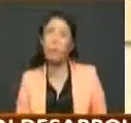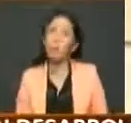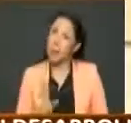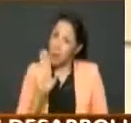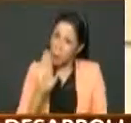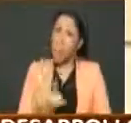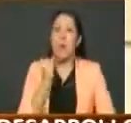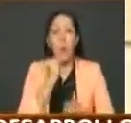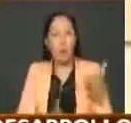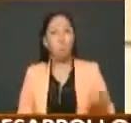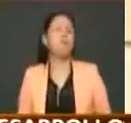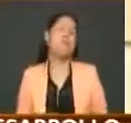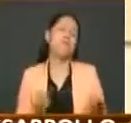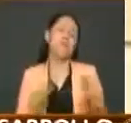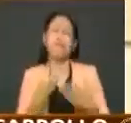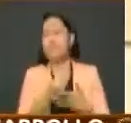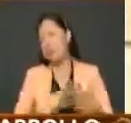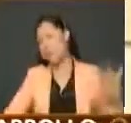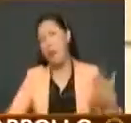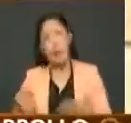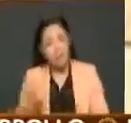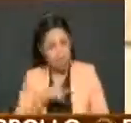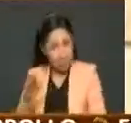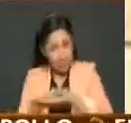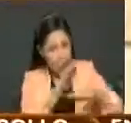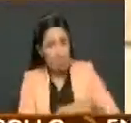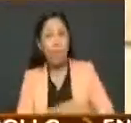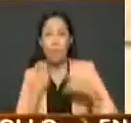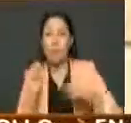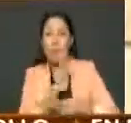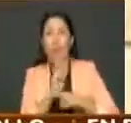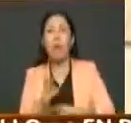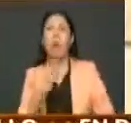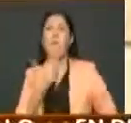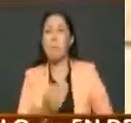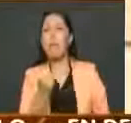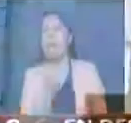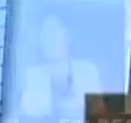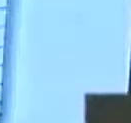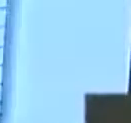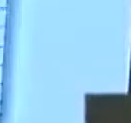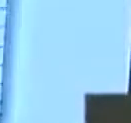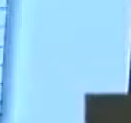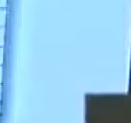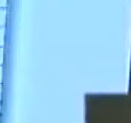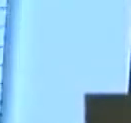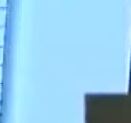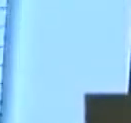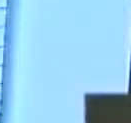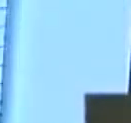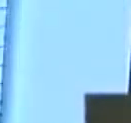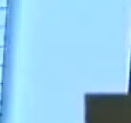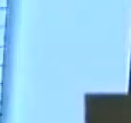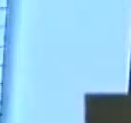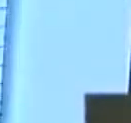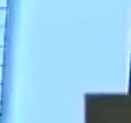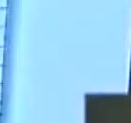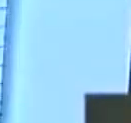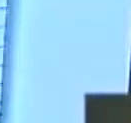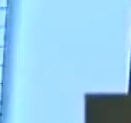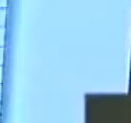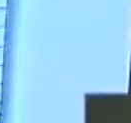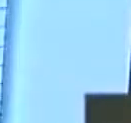porque hay muchas otras que ustedes pueden encontrar de estas licencias en la presentación que estoy haciendo, está